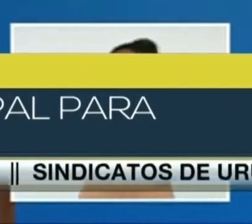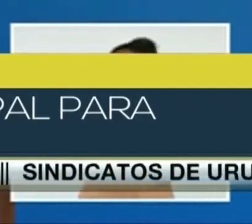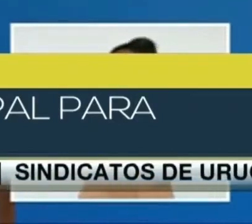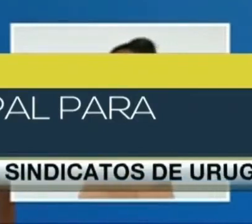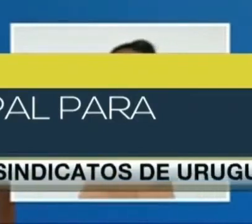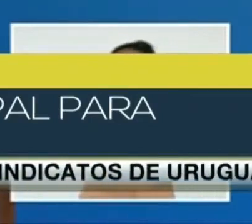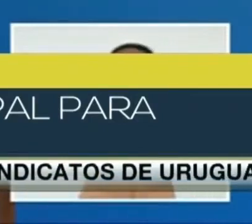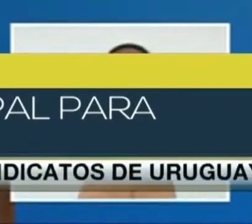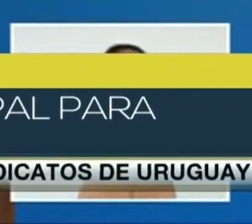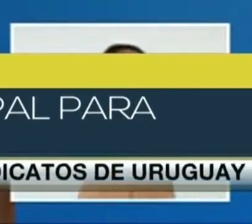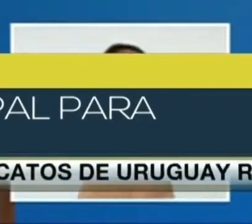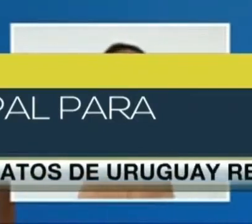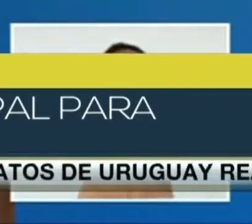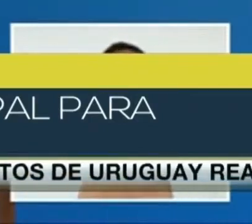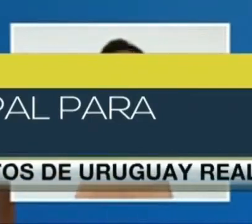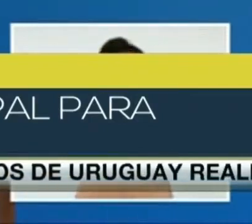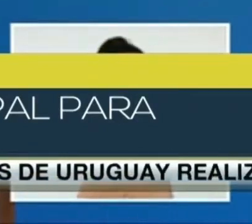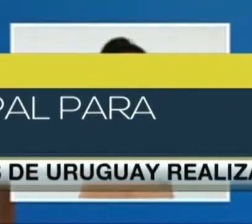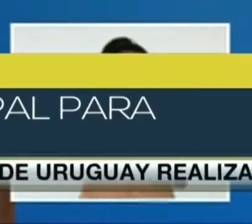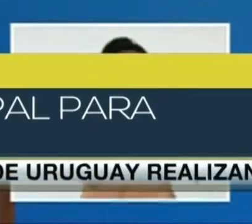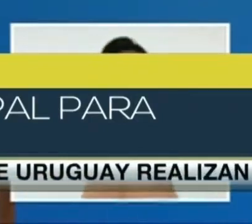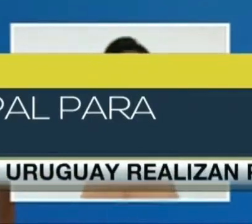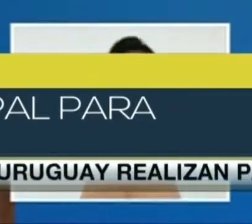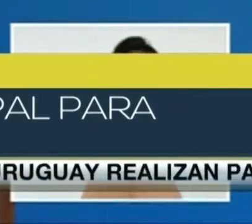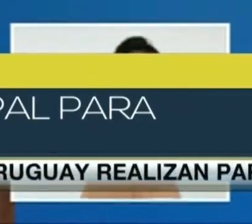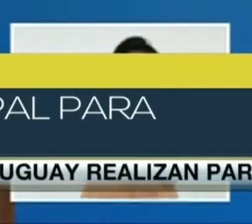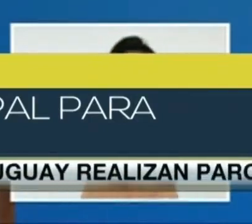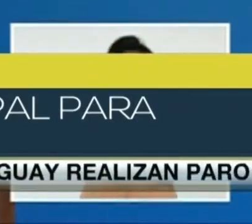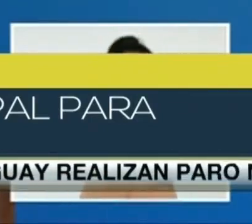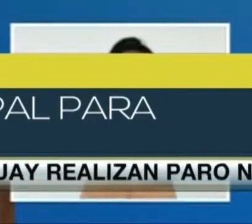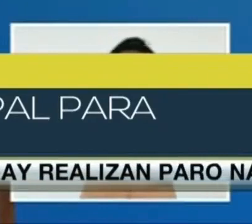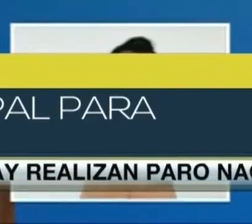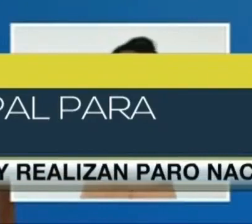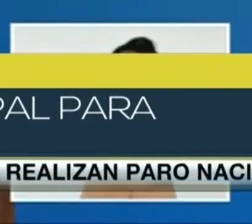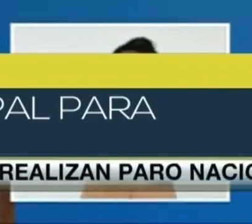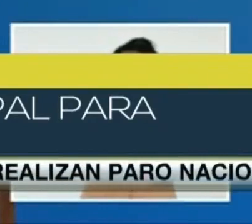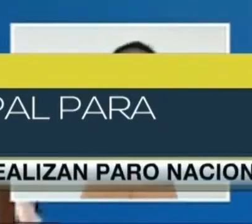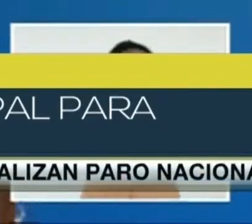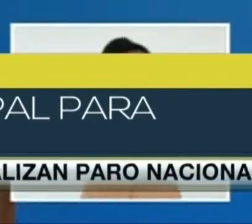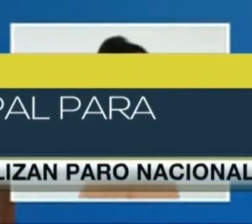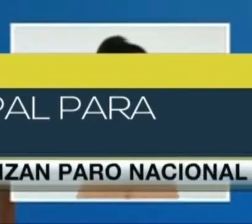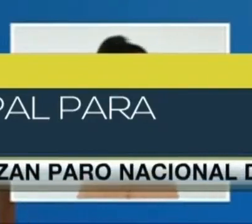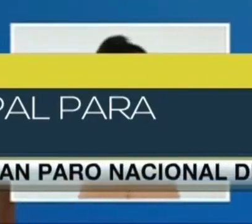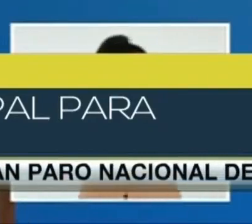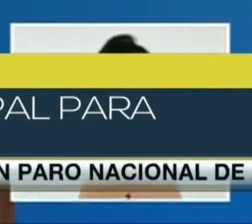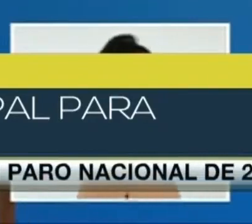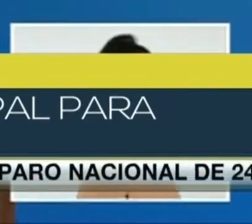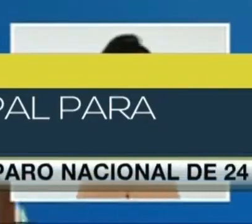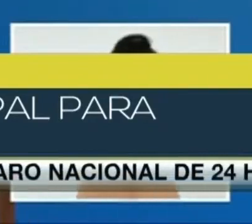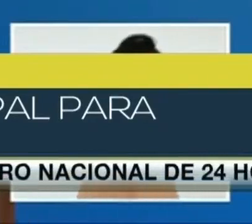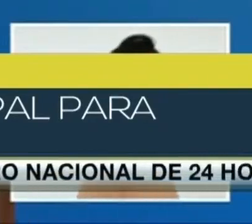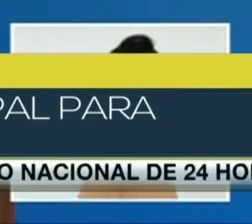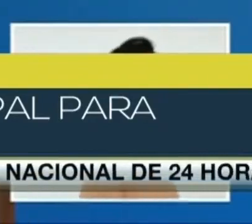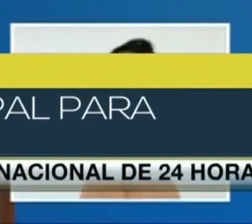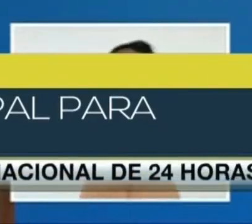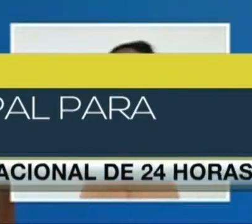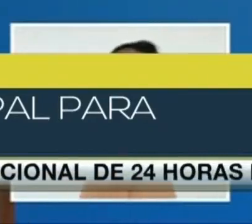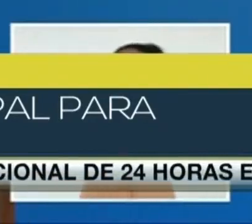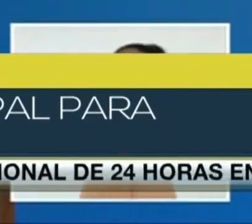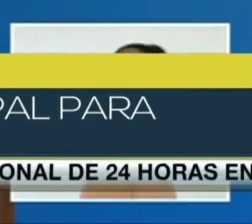los estadounidenses y de los ciudadanos del mundo de recibir información